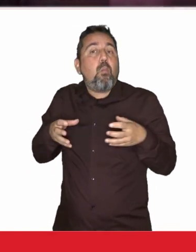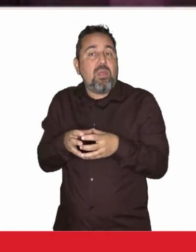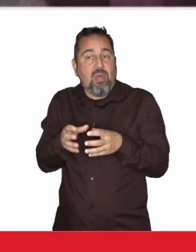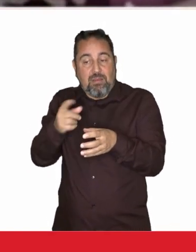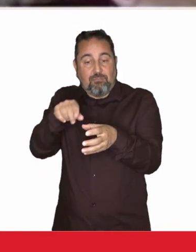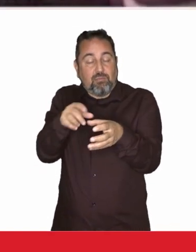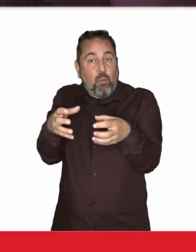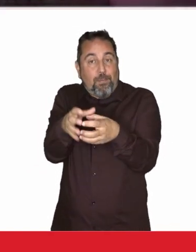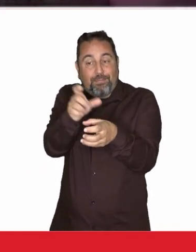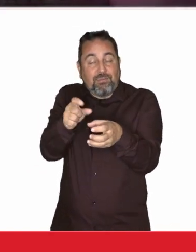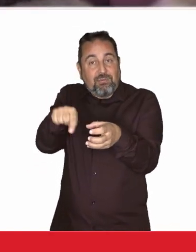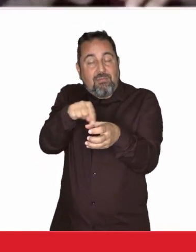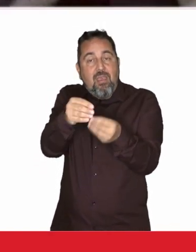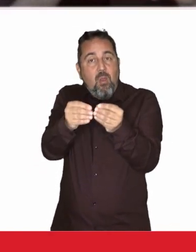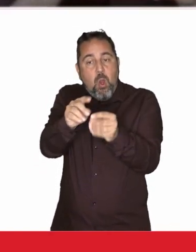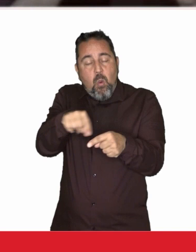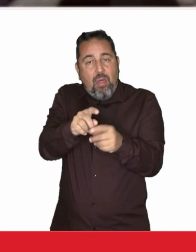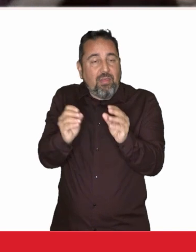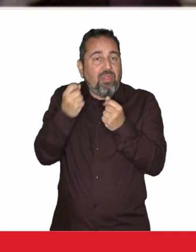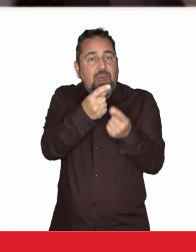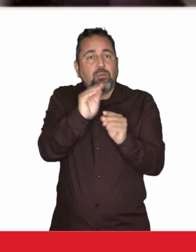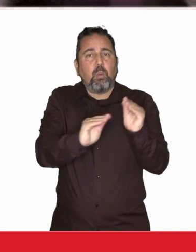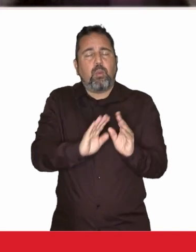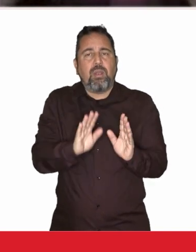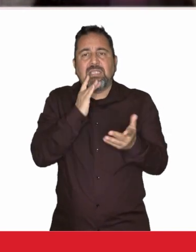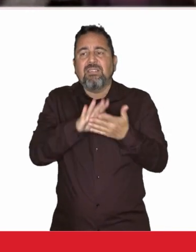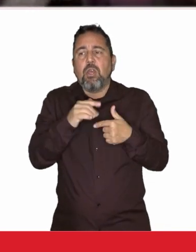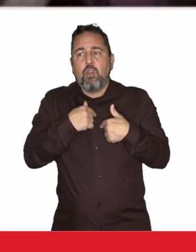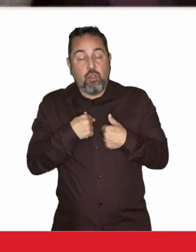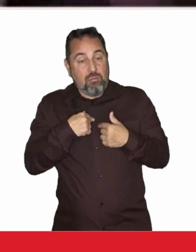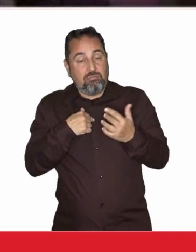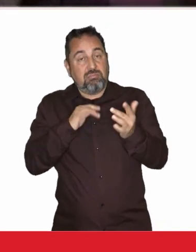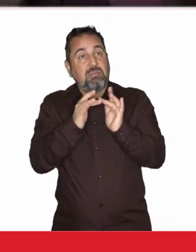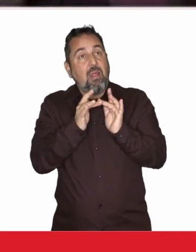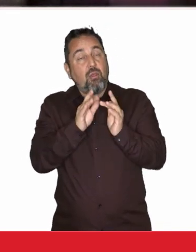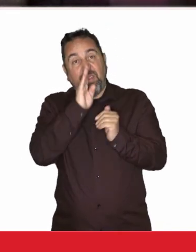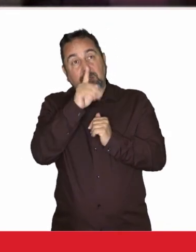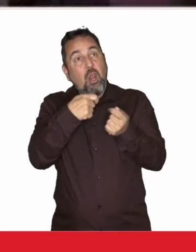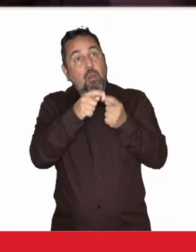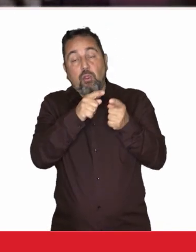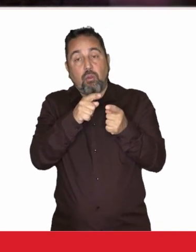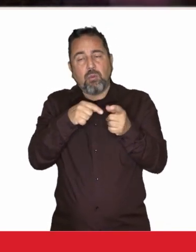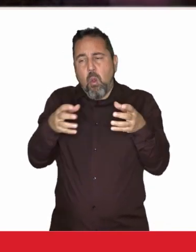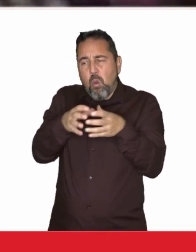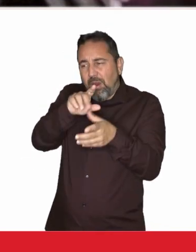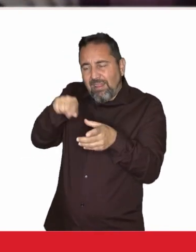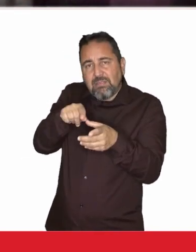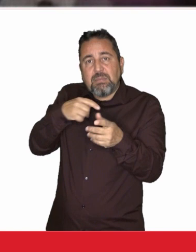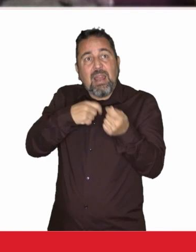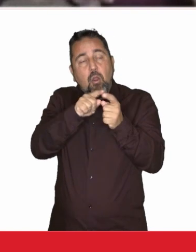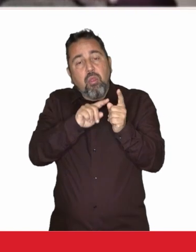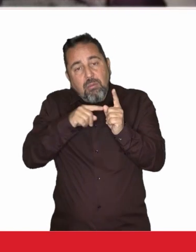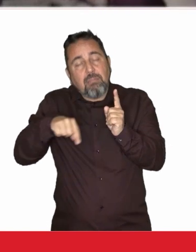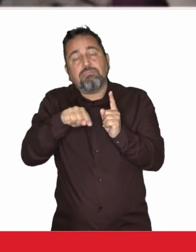comunidades. Y son las comunidades las que hacen esto. Entonces, la relación que yo tengo no es directamente con el negocio, sino con una comunidad en torno